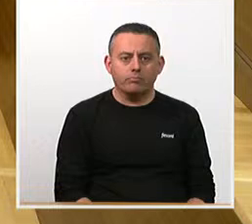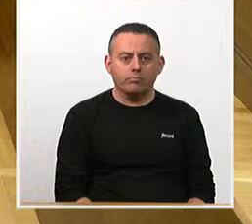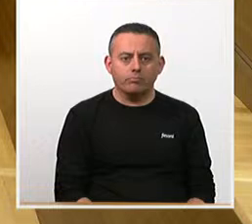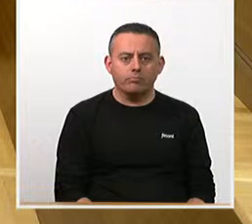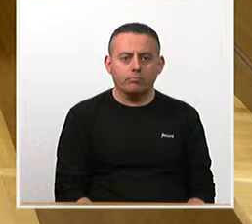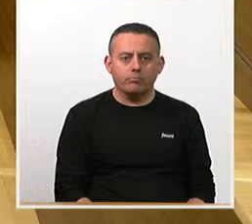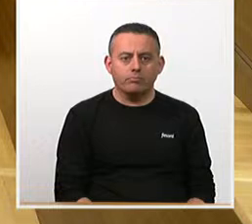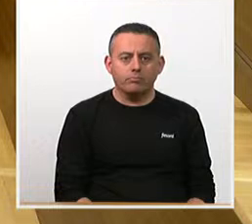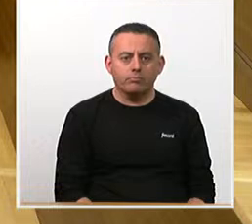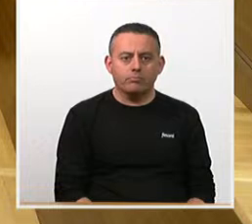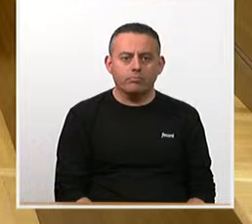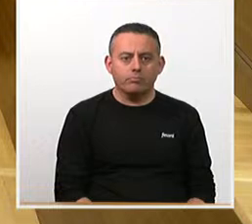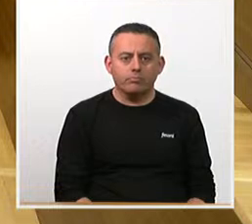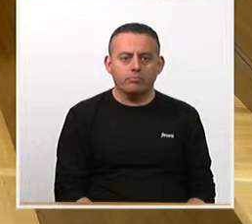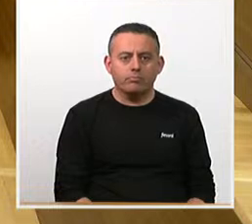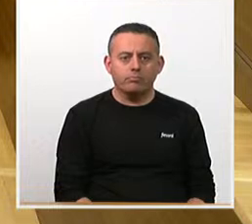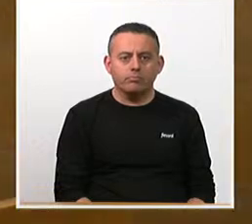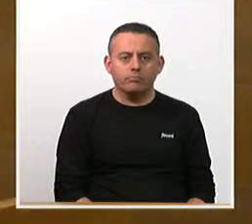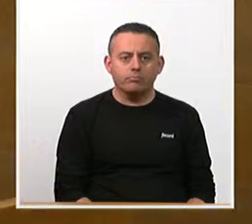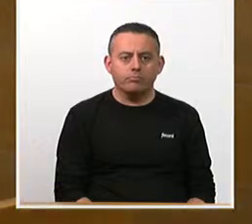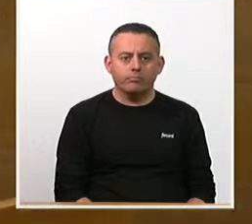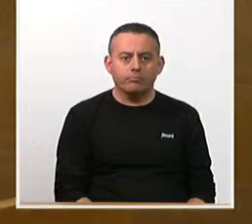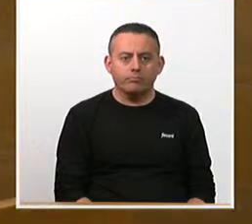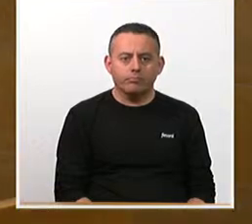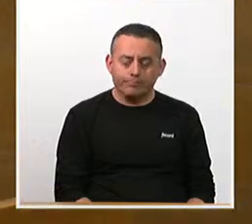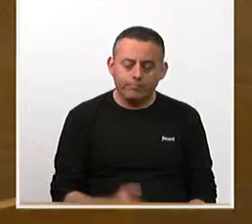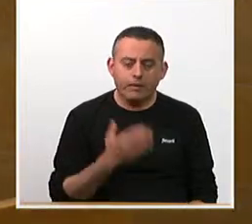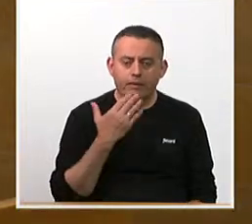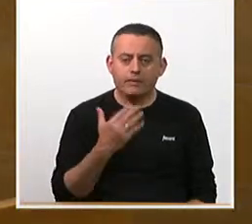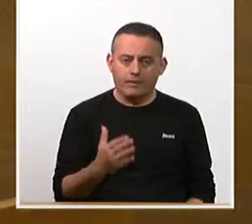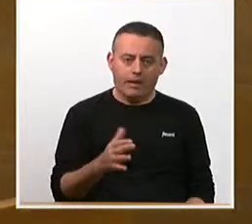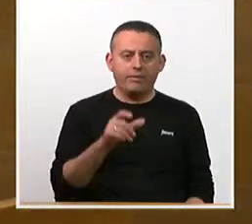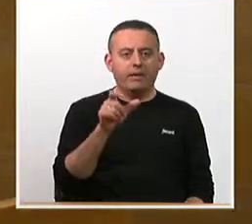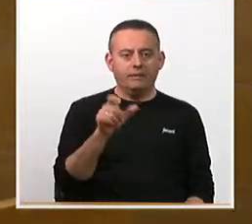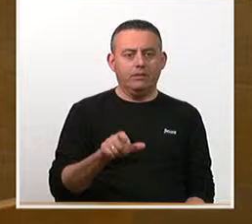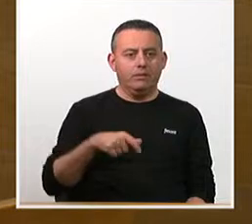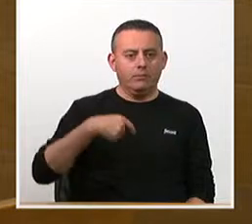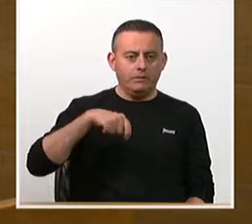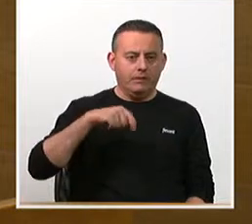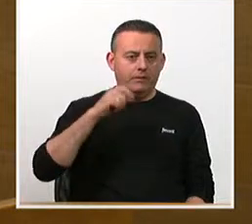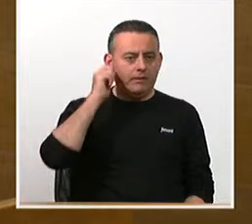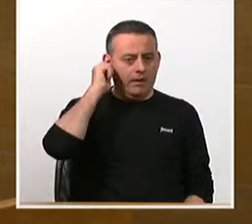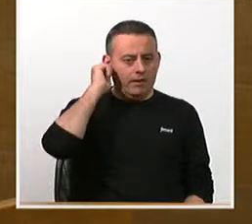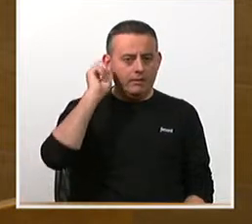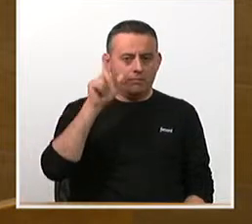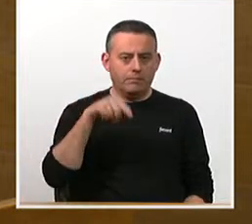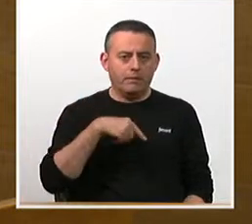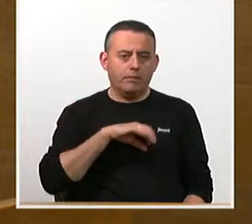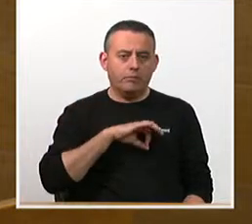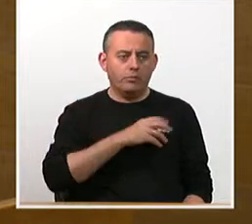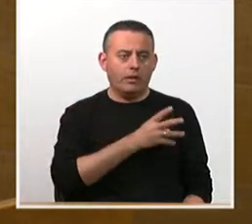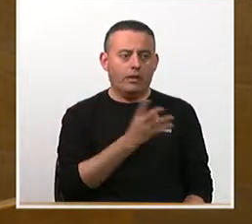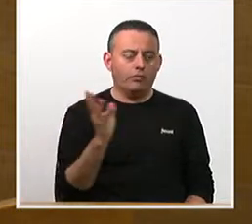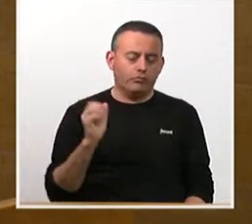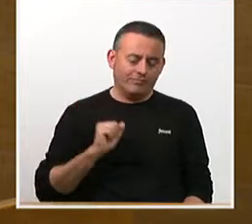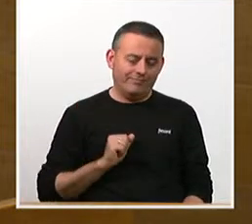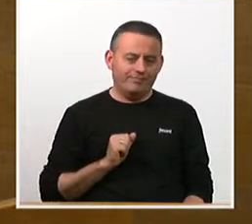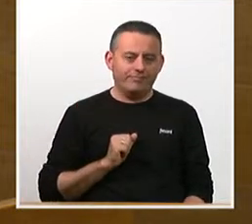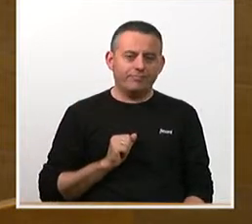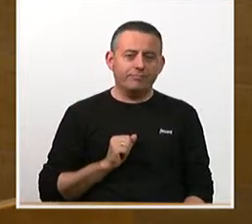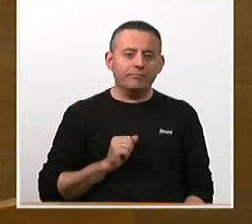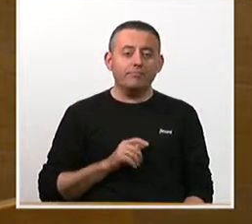Cuando quiera Sí gracias señora presidenta Gracias señores diputados en el ámbito de la autonomía